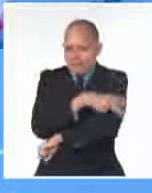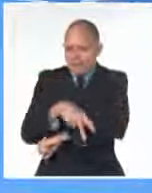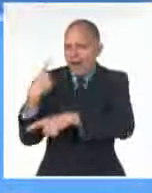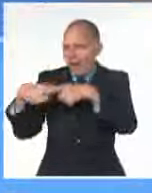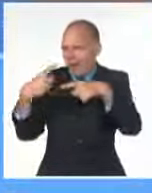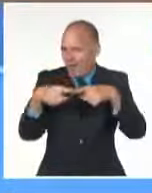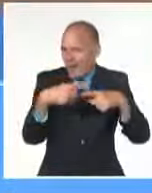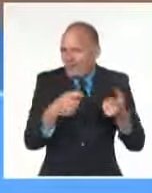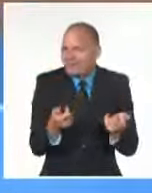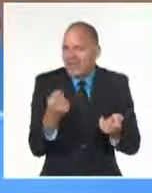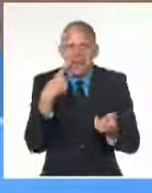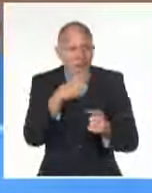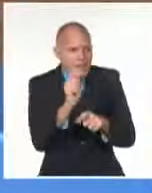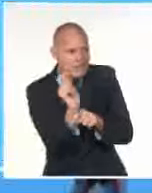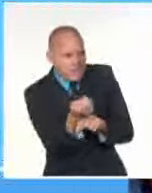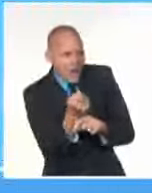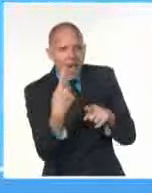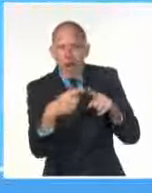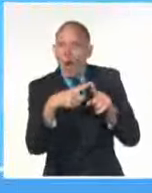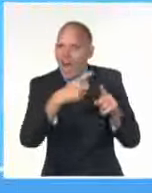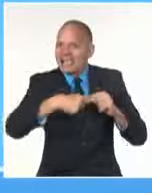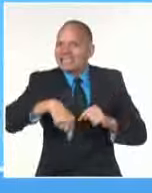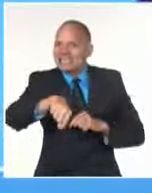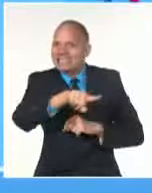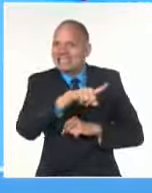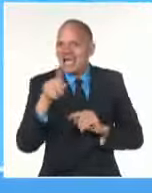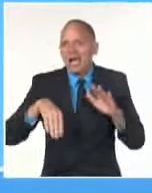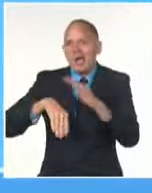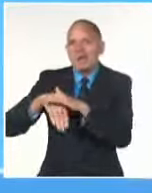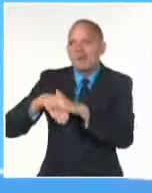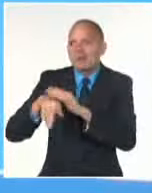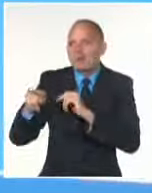otras disciplinas colectivas, lamentablemente,